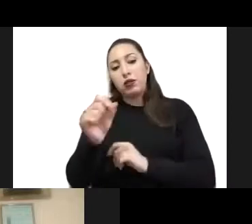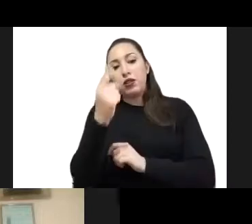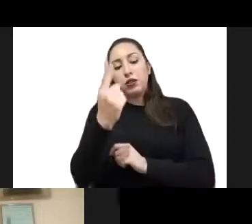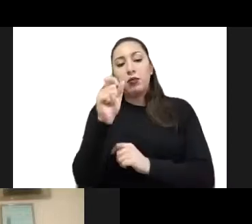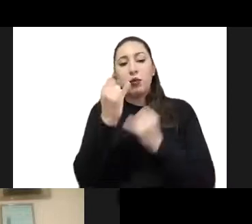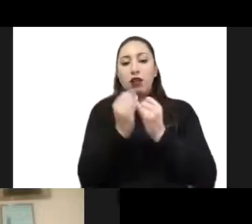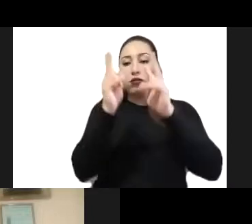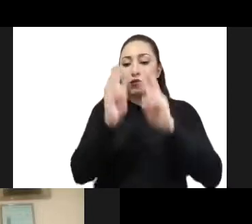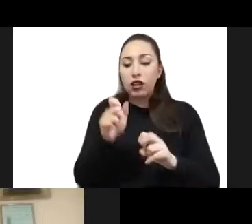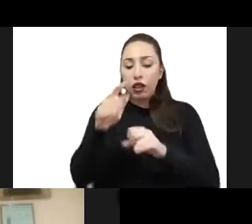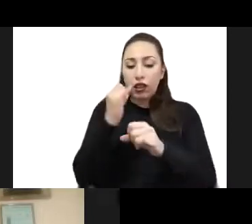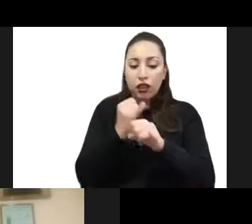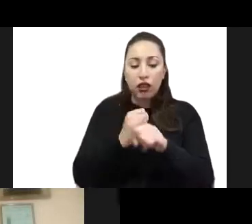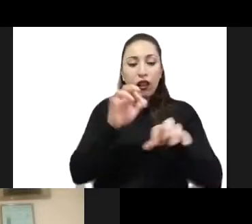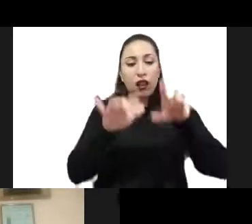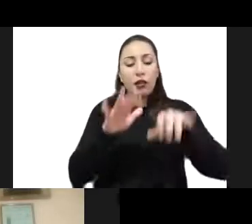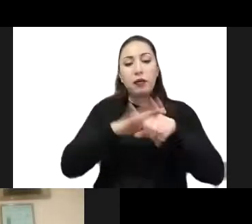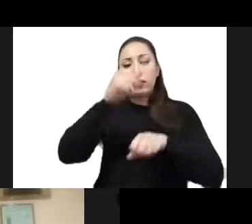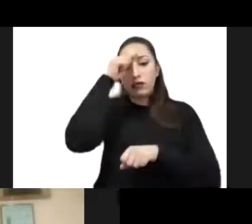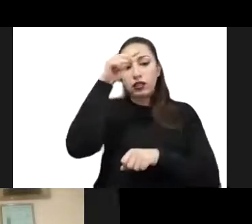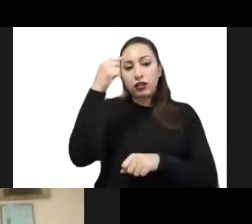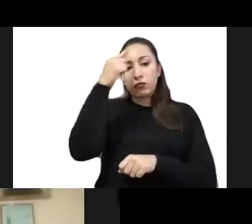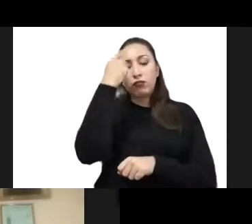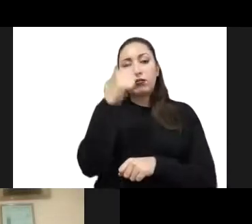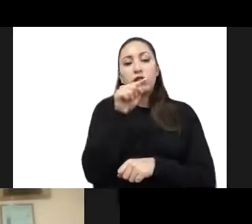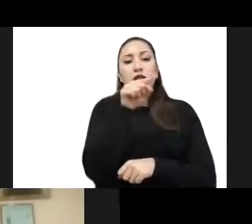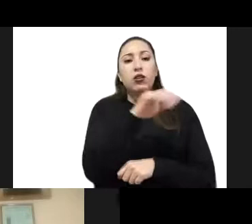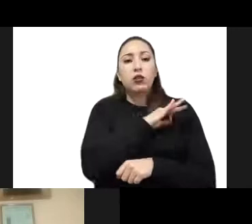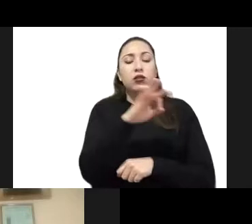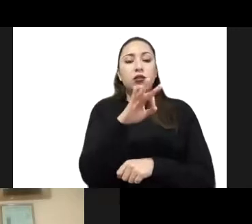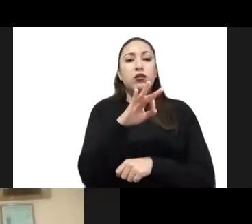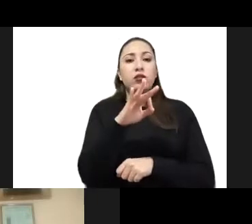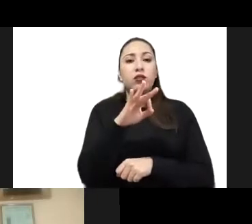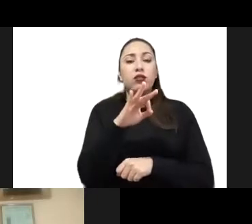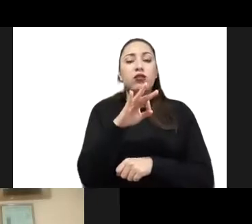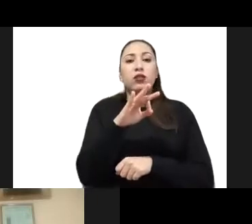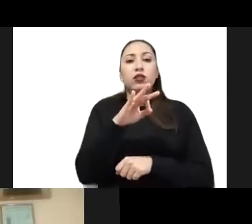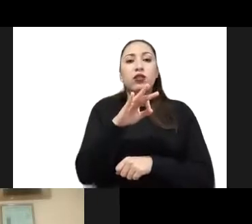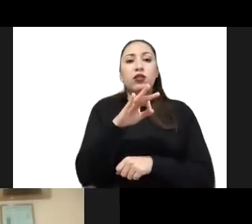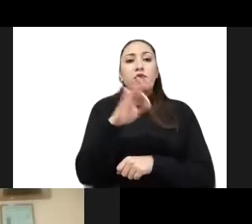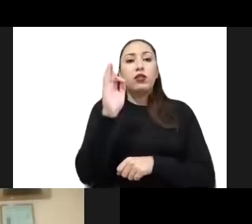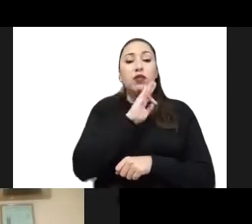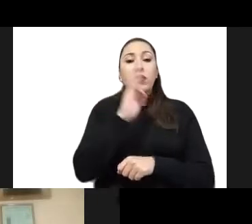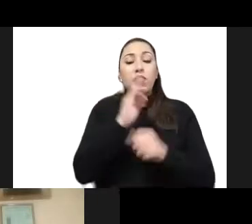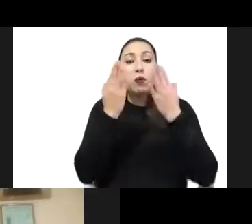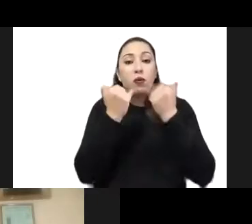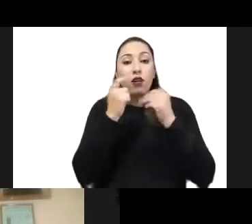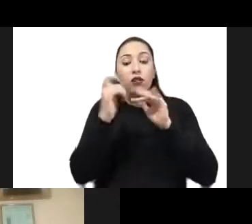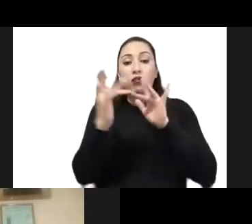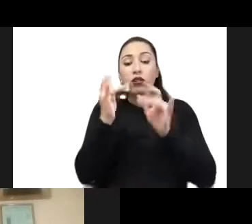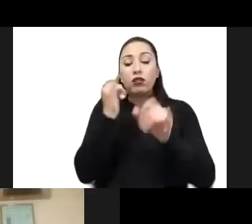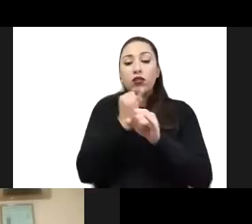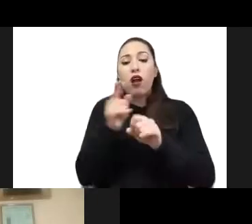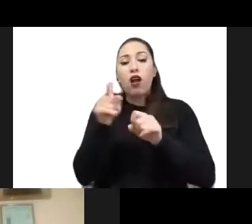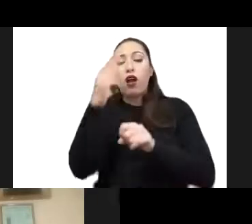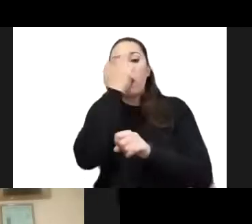sitio electrónico con el objeto de facilitar su consulta cuando no se cuente con conexión a Internet,